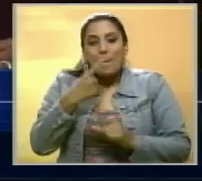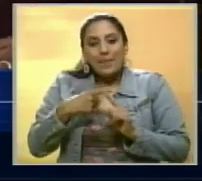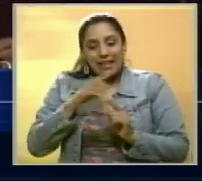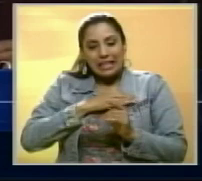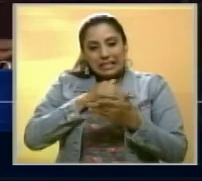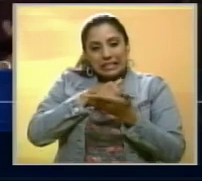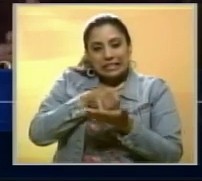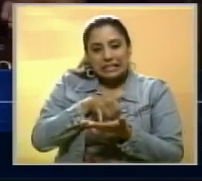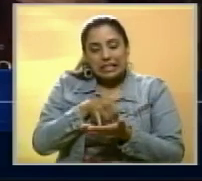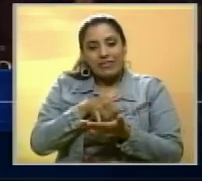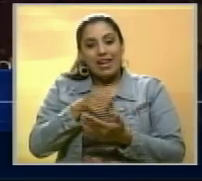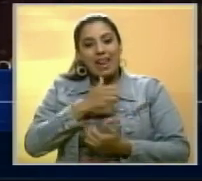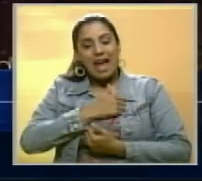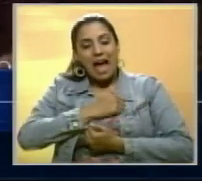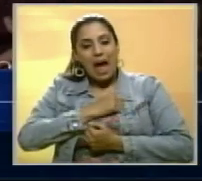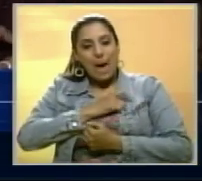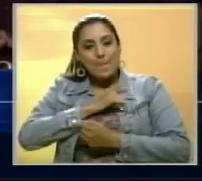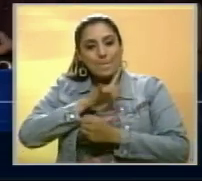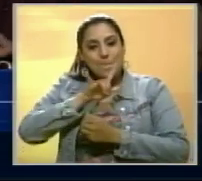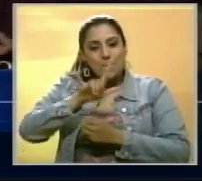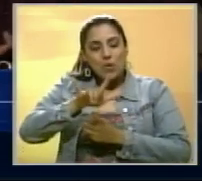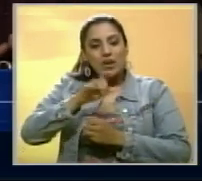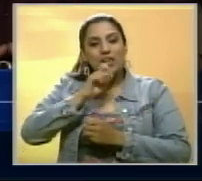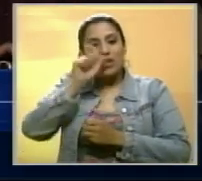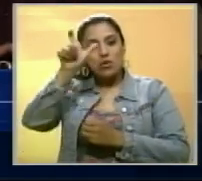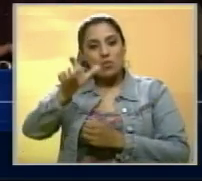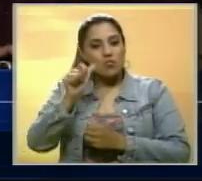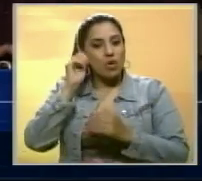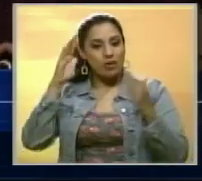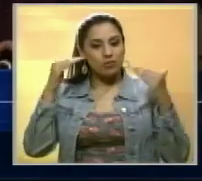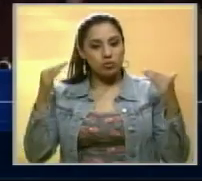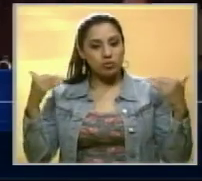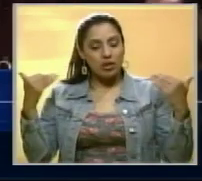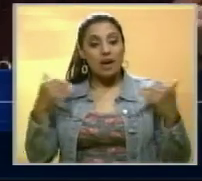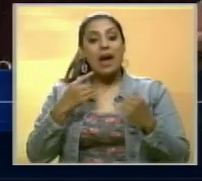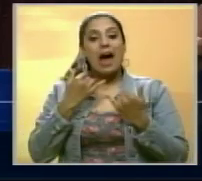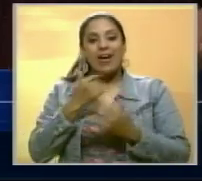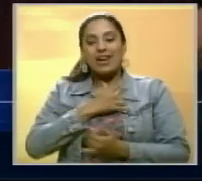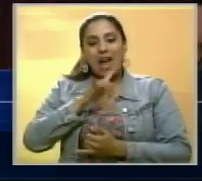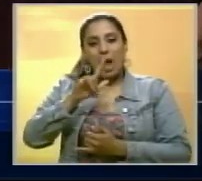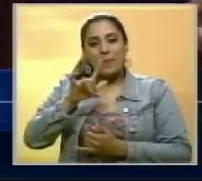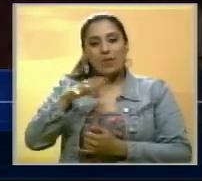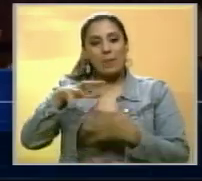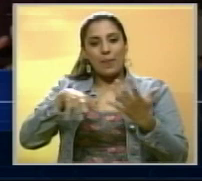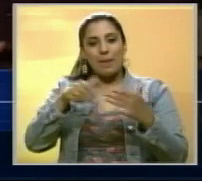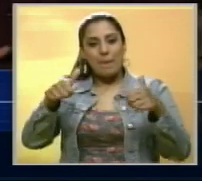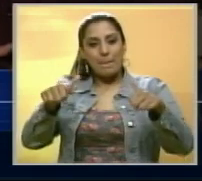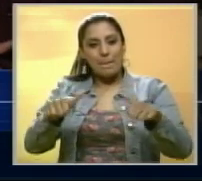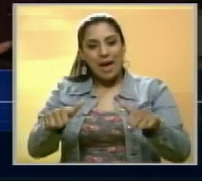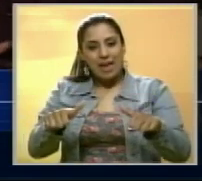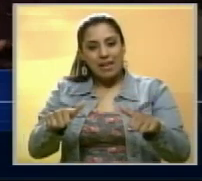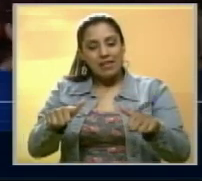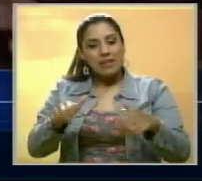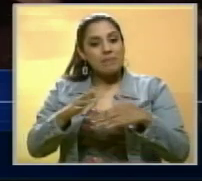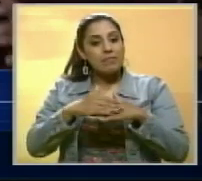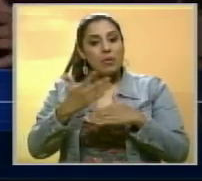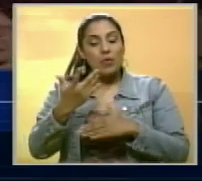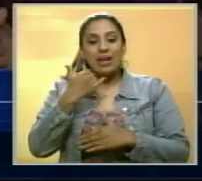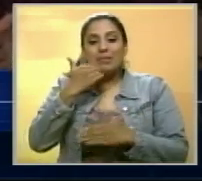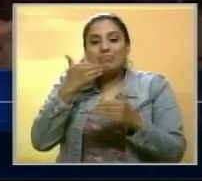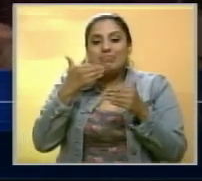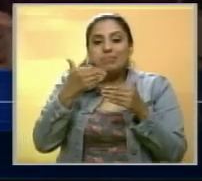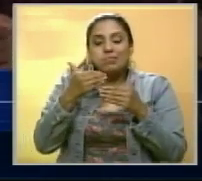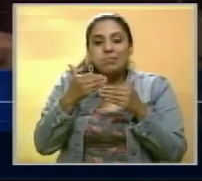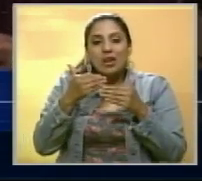punto débil, el amor que siente por Sol Buendía. Ese amor será su desgracia cuando, casi a